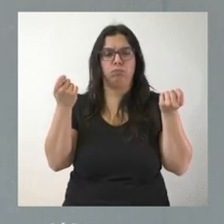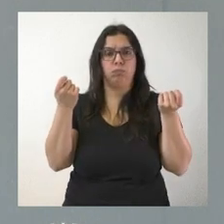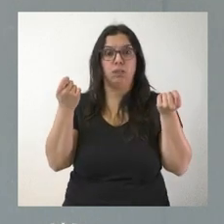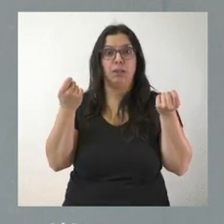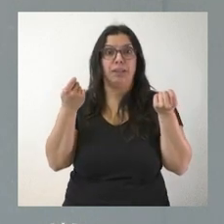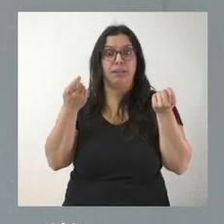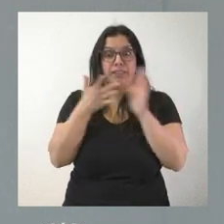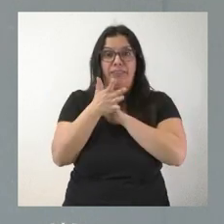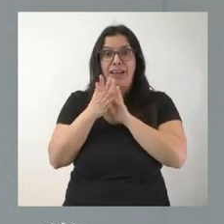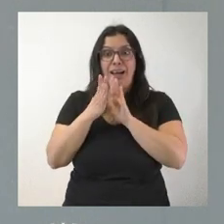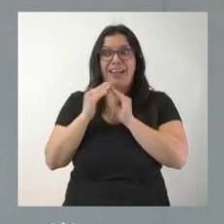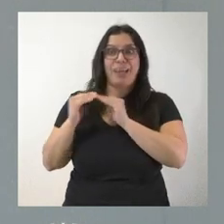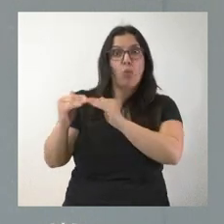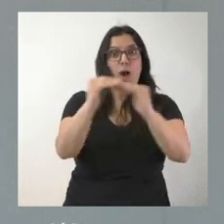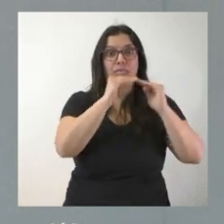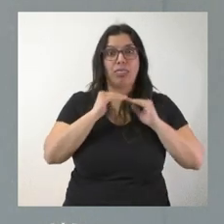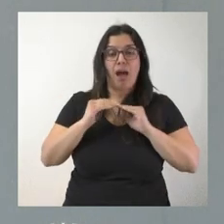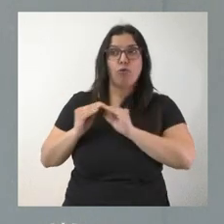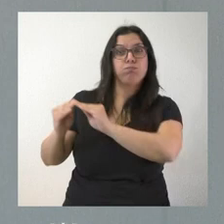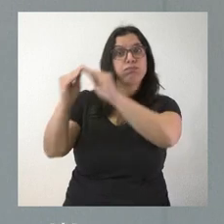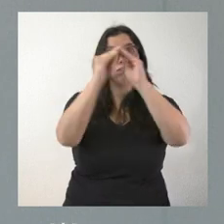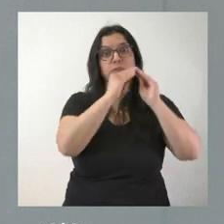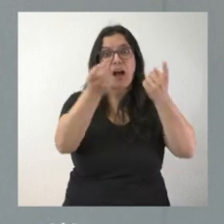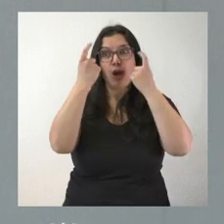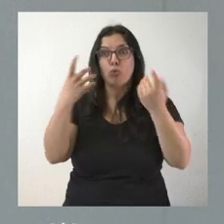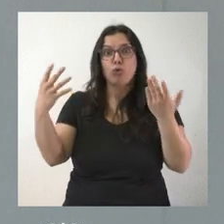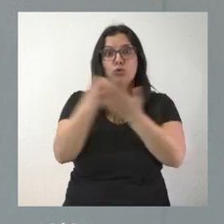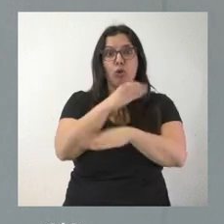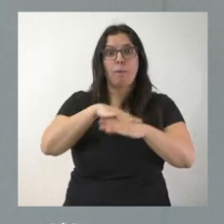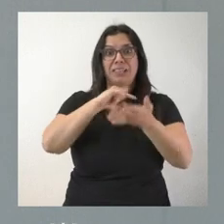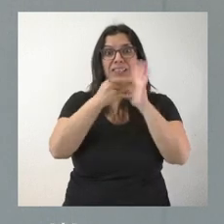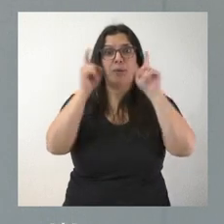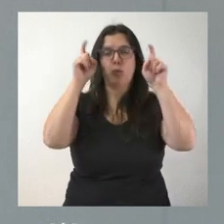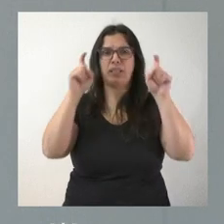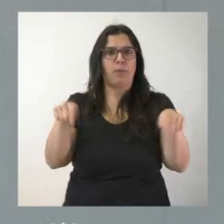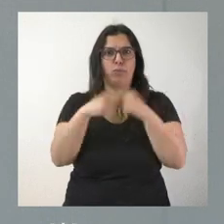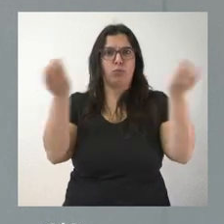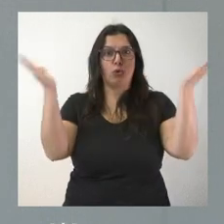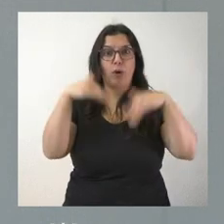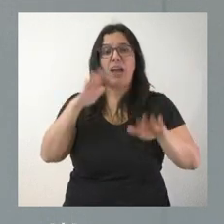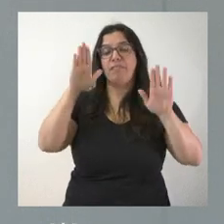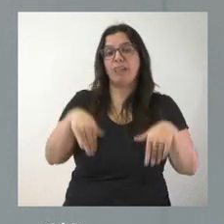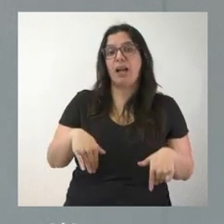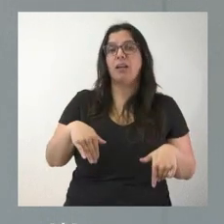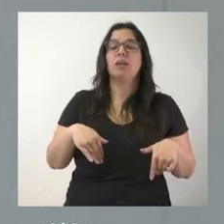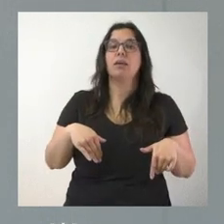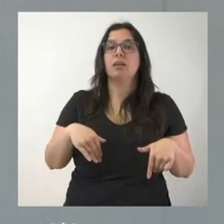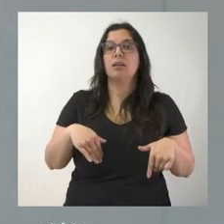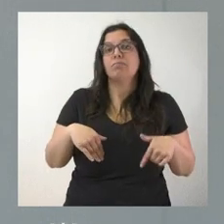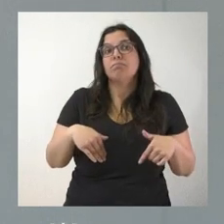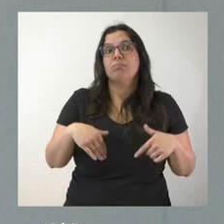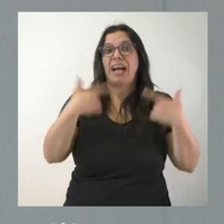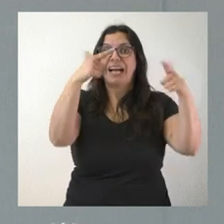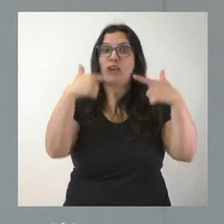la unidad e igualdad de todos los alumnos ante el sistema educativo creando estudiantes de varias velocidades